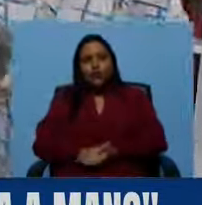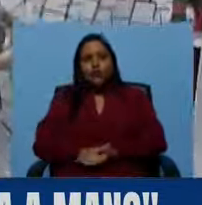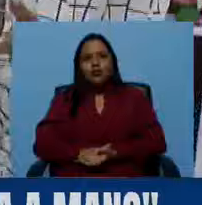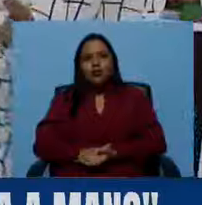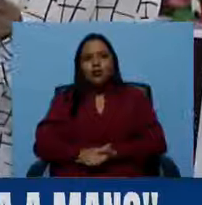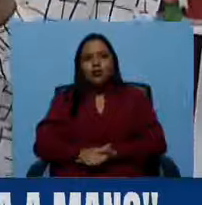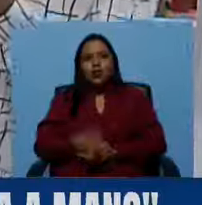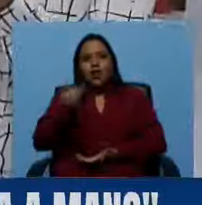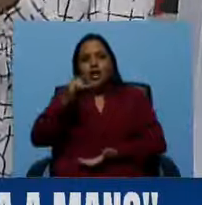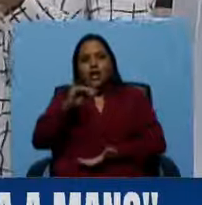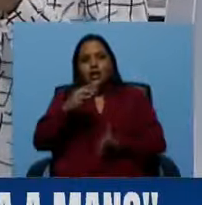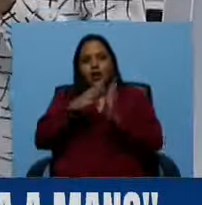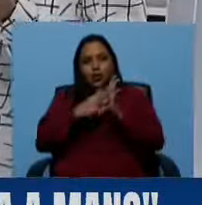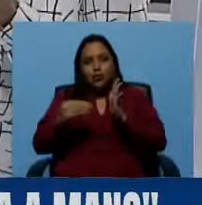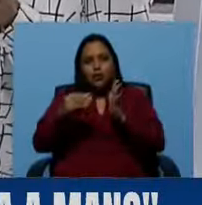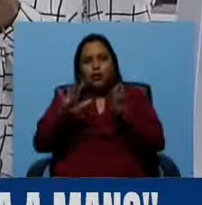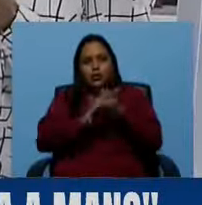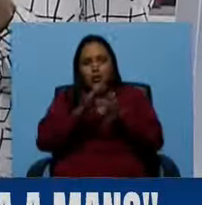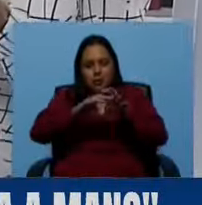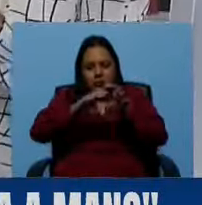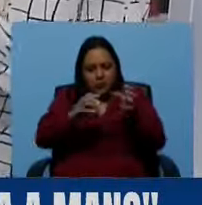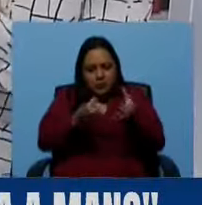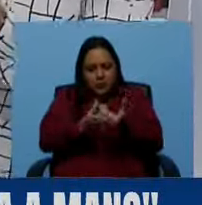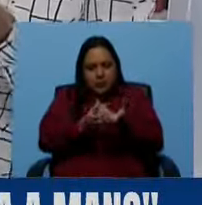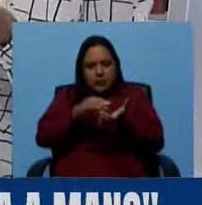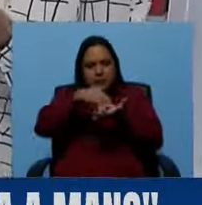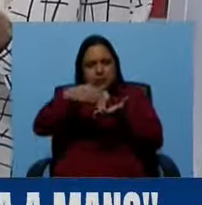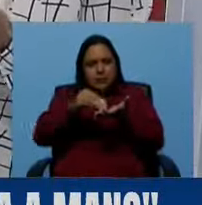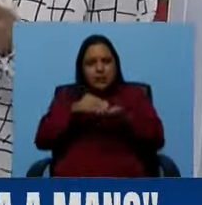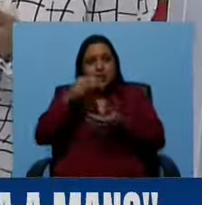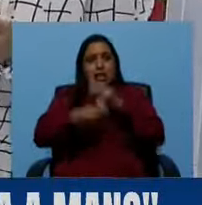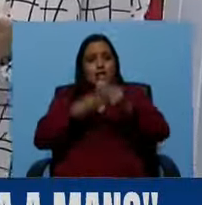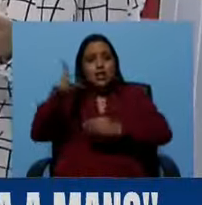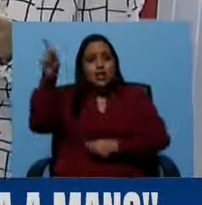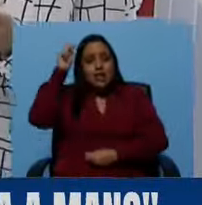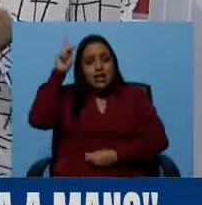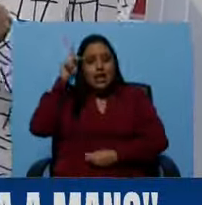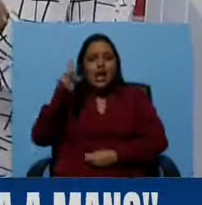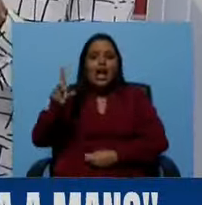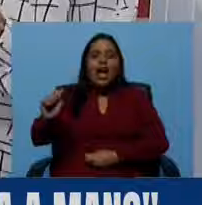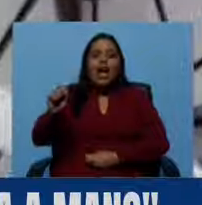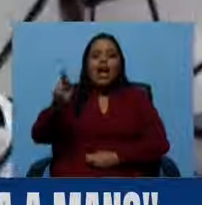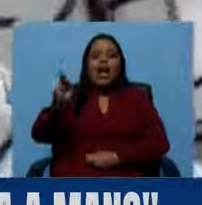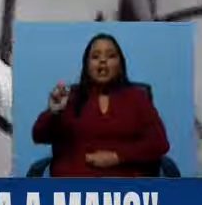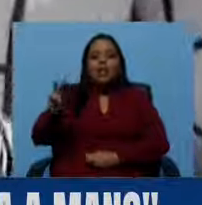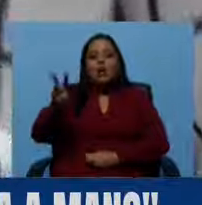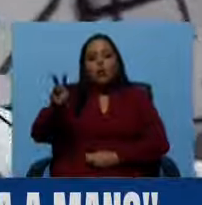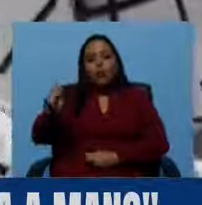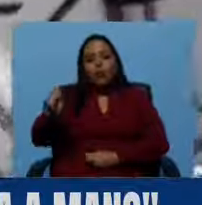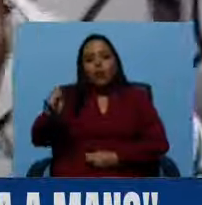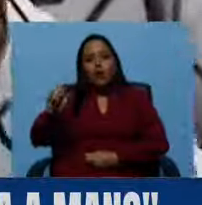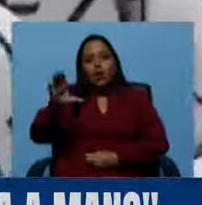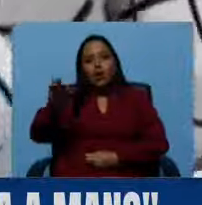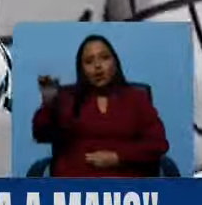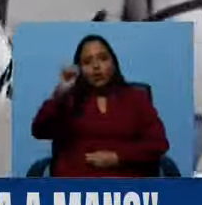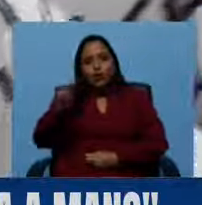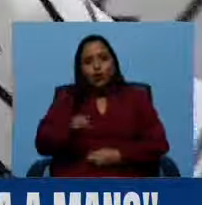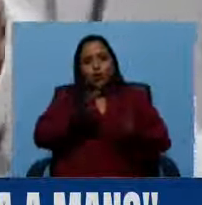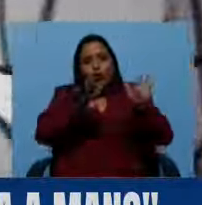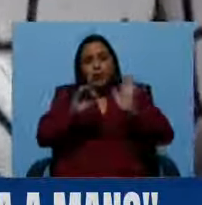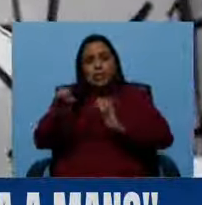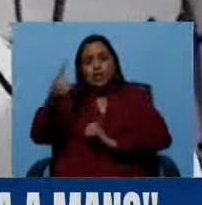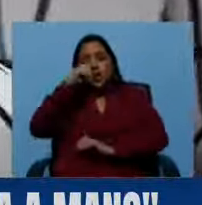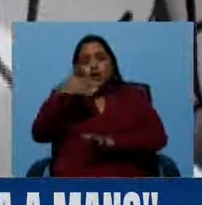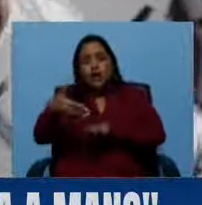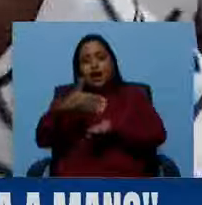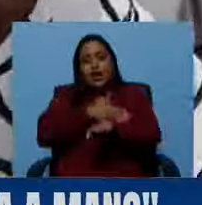la réplica de cerámica barrancoide que le hicieron los indígenas arahuacos 900 años antes de Cristo, y a la fecha de hoy tienen